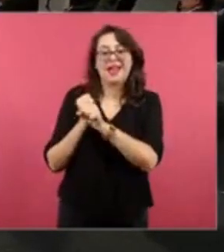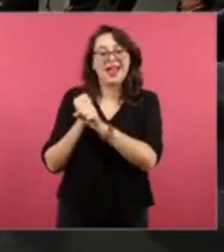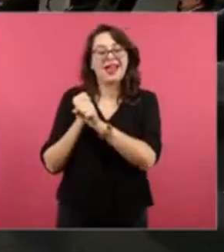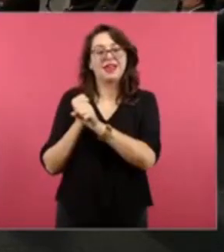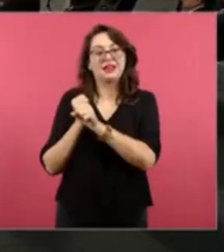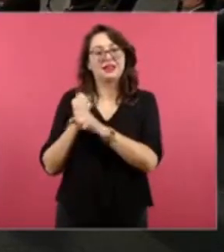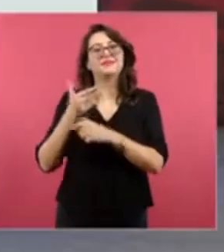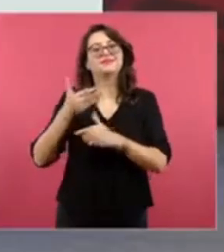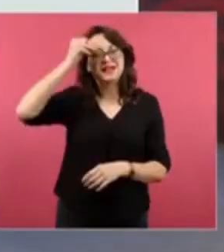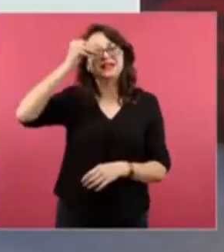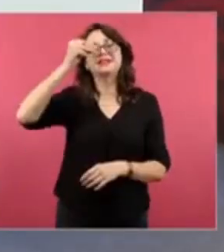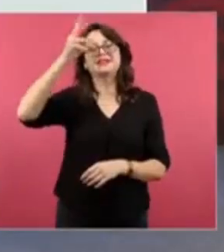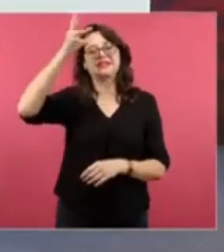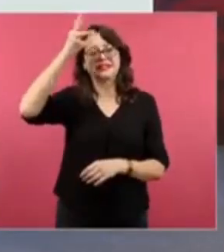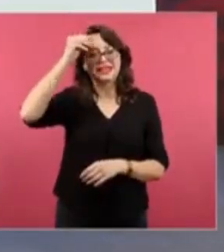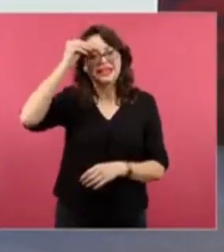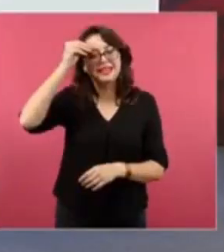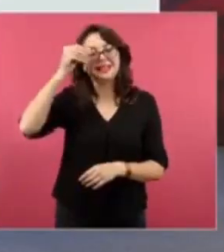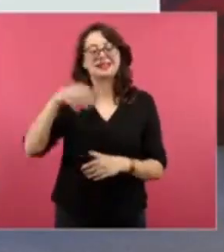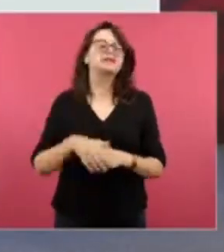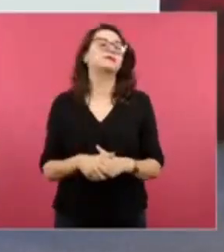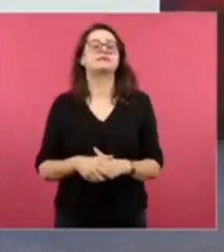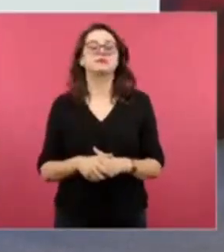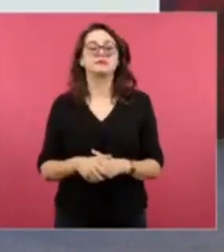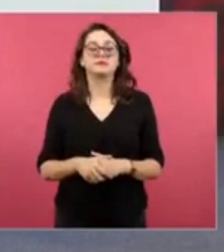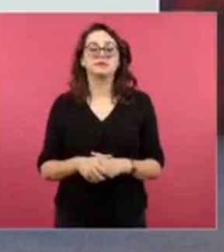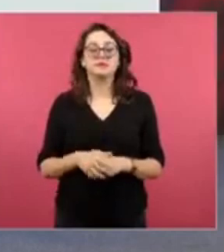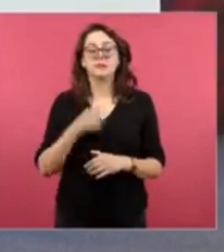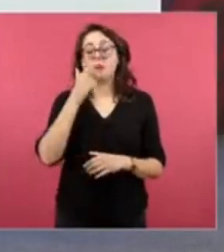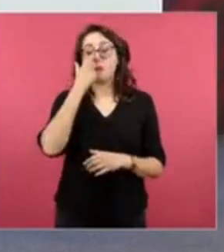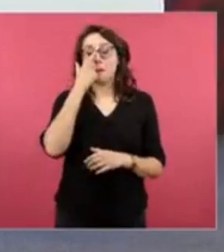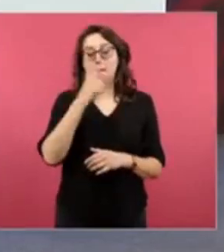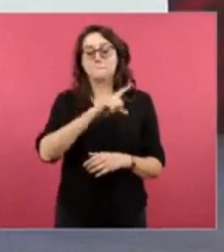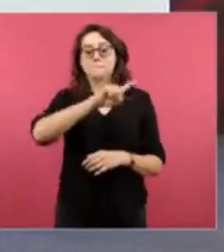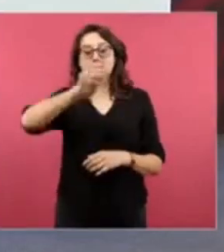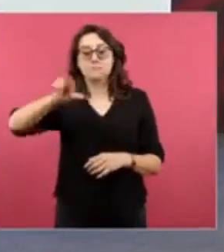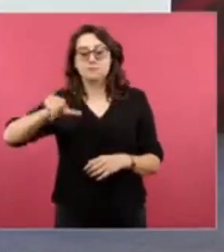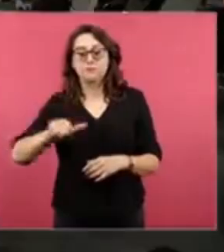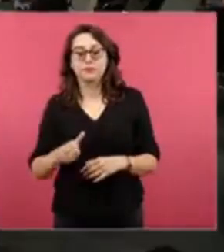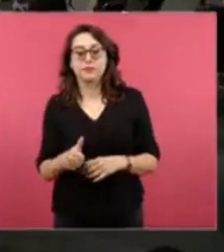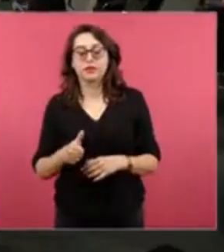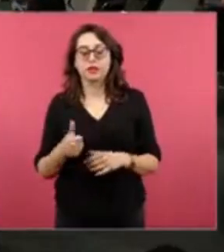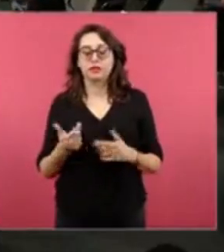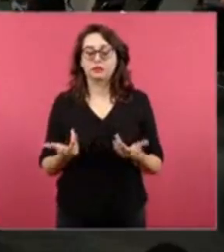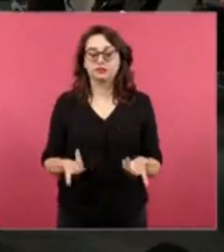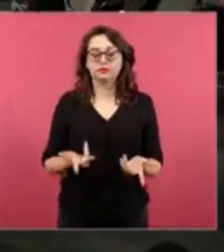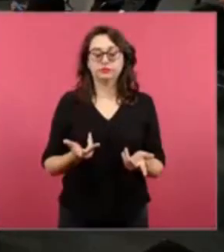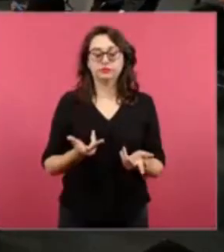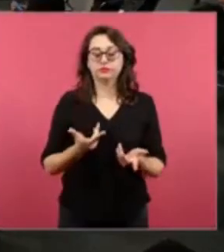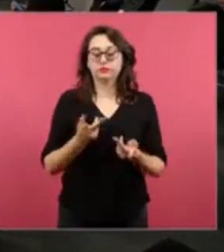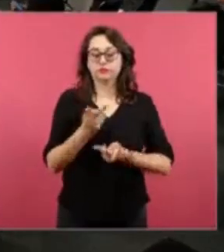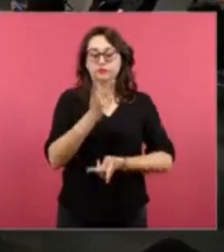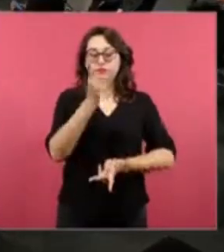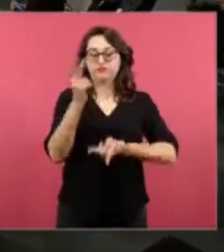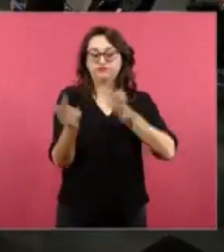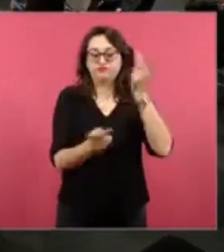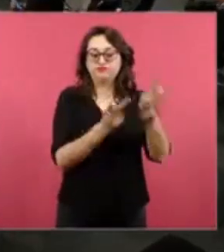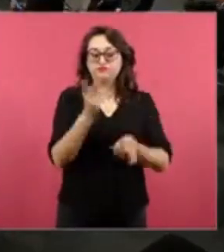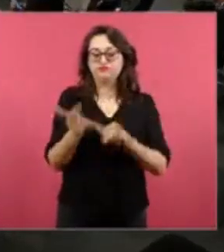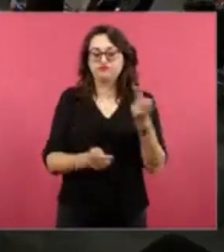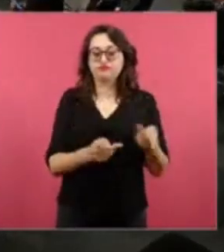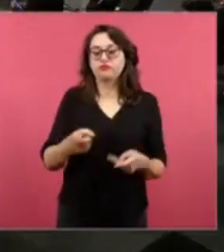hacia el aprendizaje. Planificamos, se da respuesta a las preguntas que la problemática planteada generó.